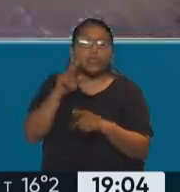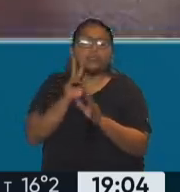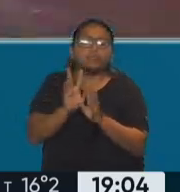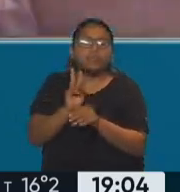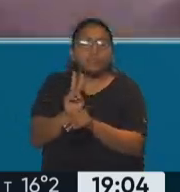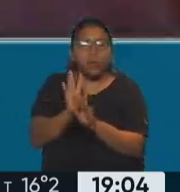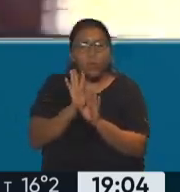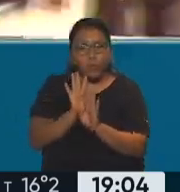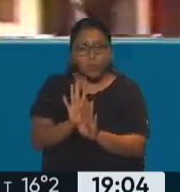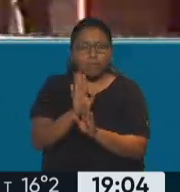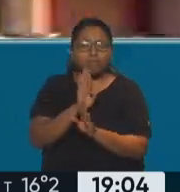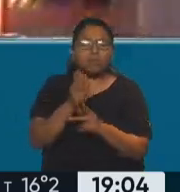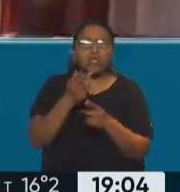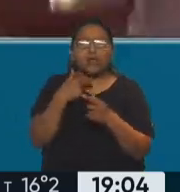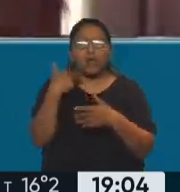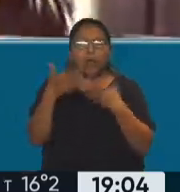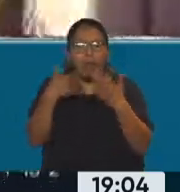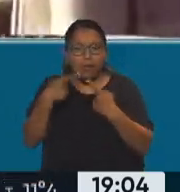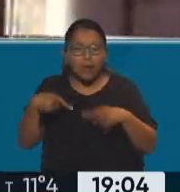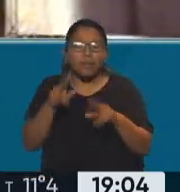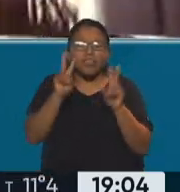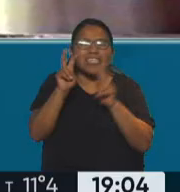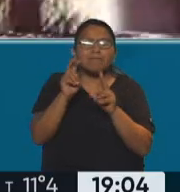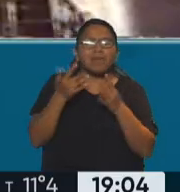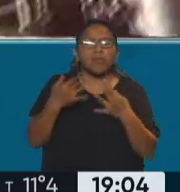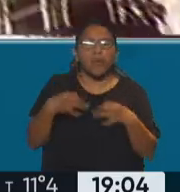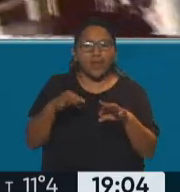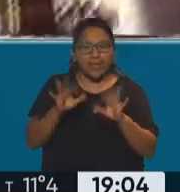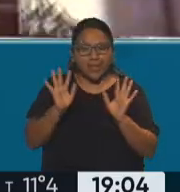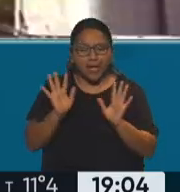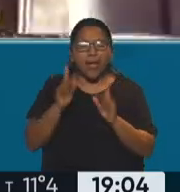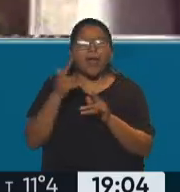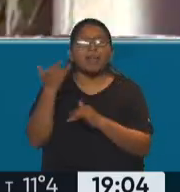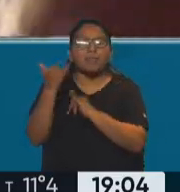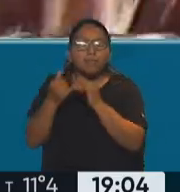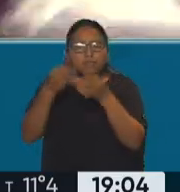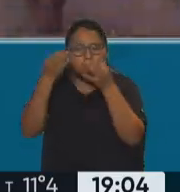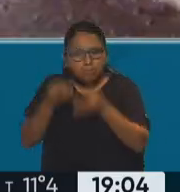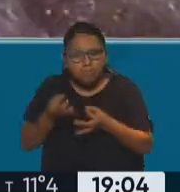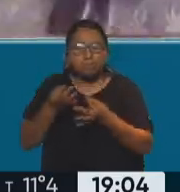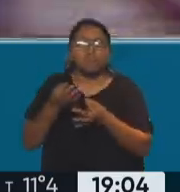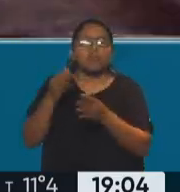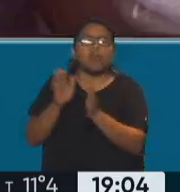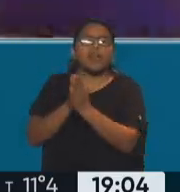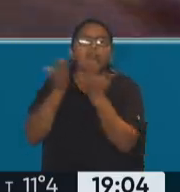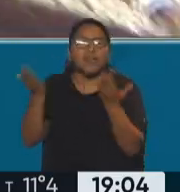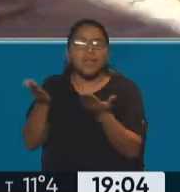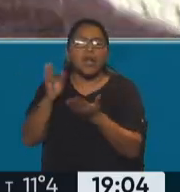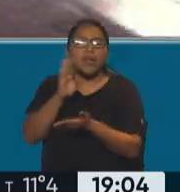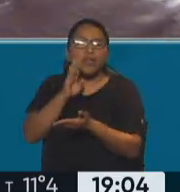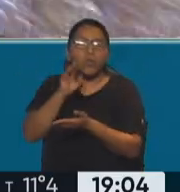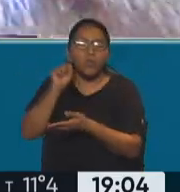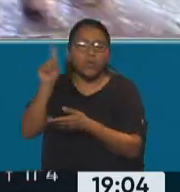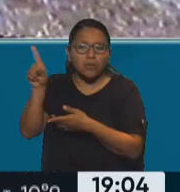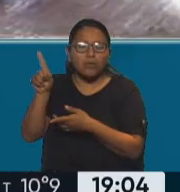prudentes y que prefería no hacer conjeturas sobre temas tan sensibles hasta no tener más datos sobre lo publicado por el diario estadounidense The New York Times